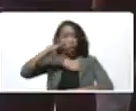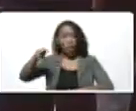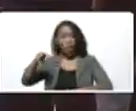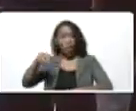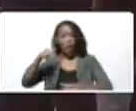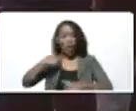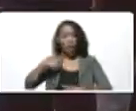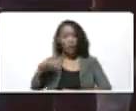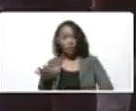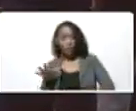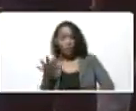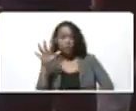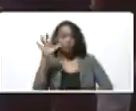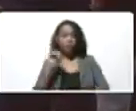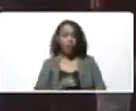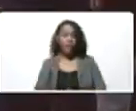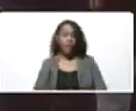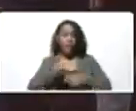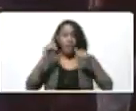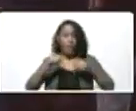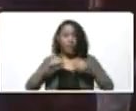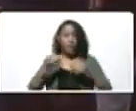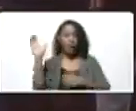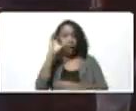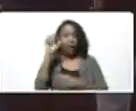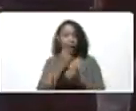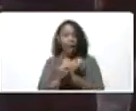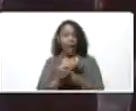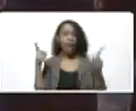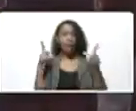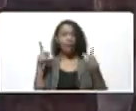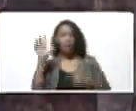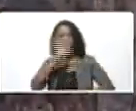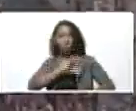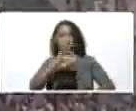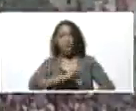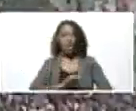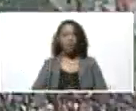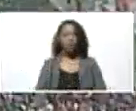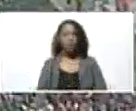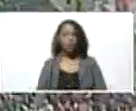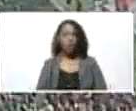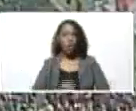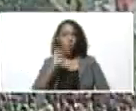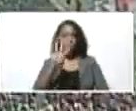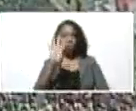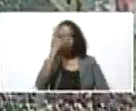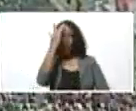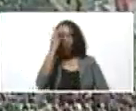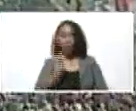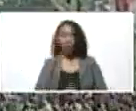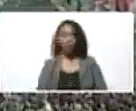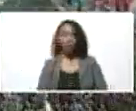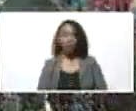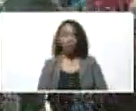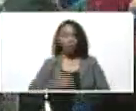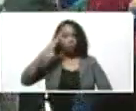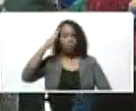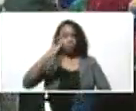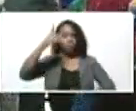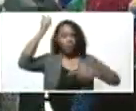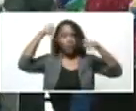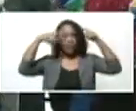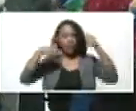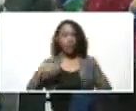valle, desde esta Caracas libres y soberana, 4 de febrero, comandante